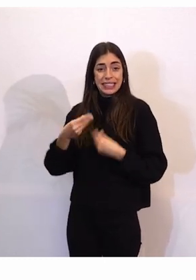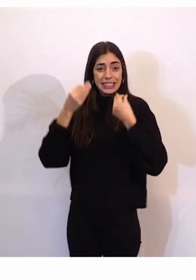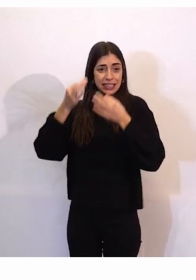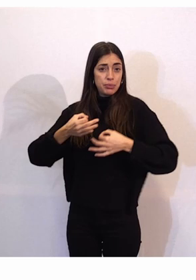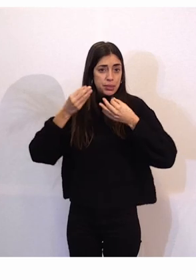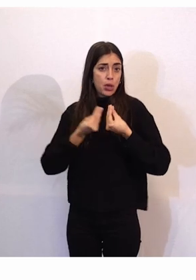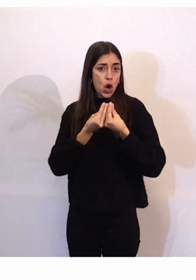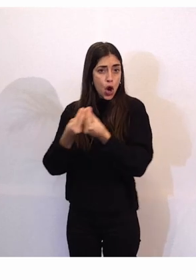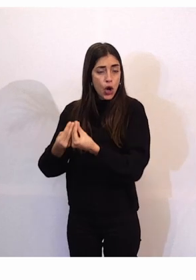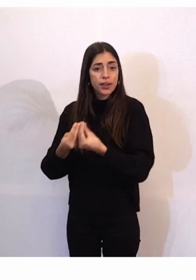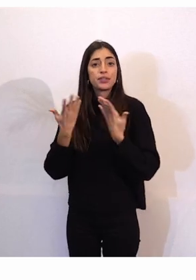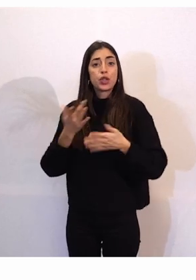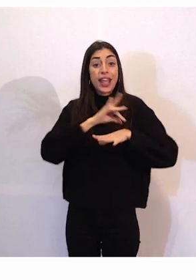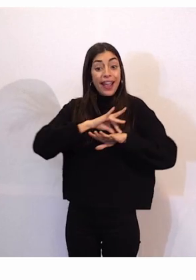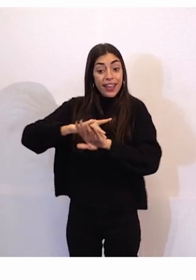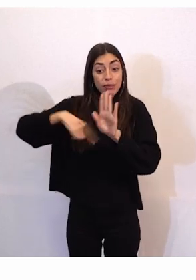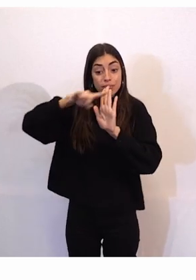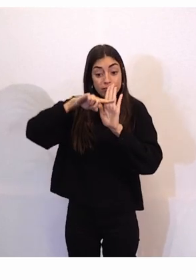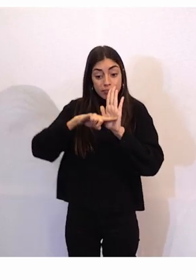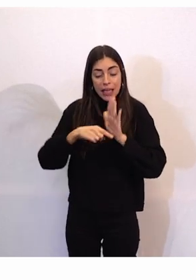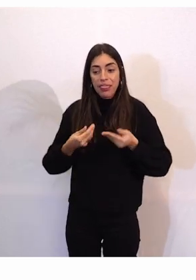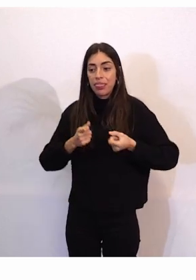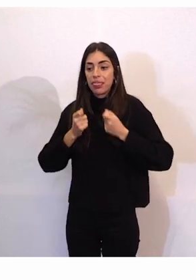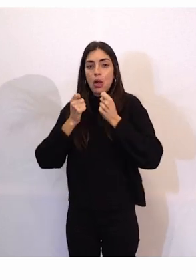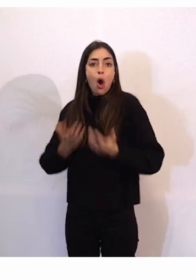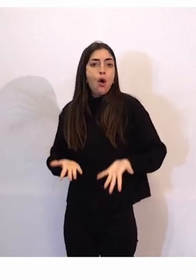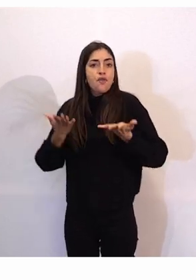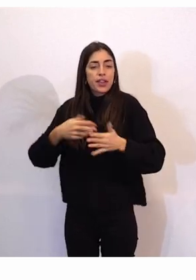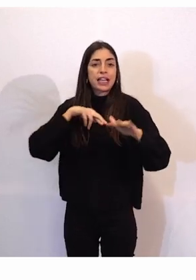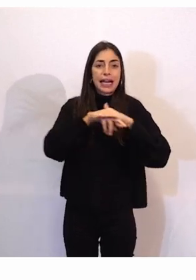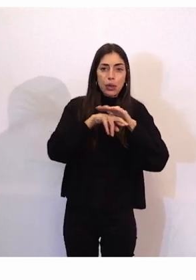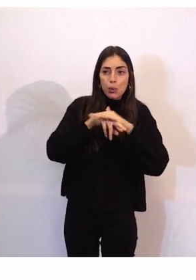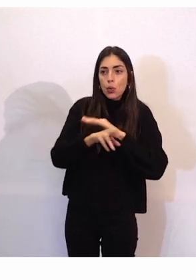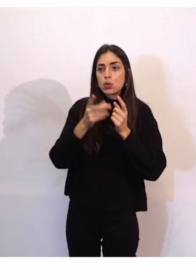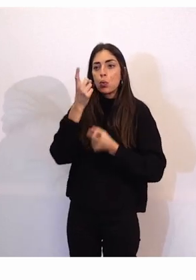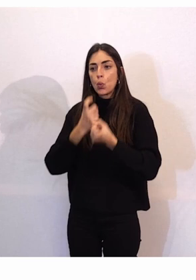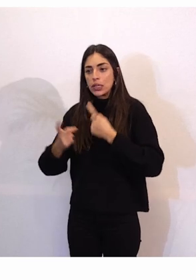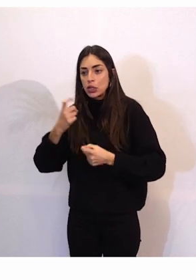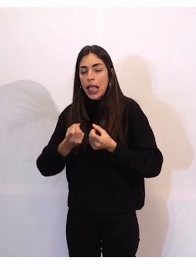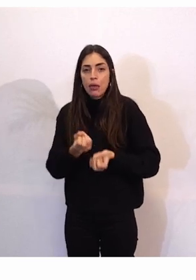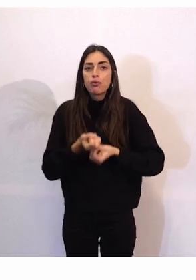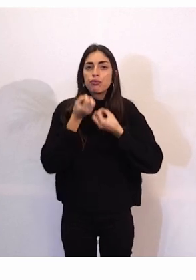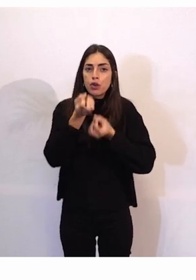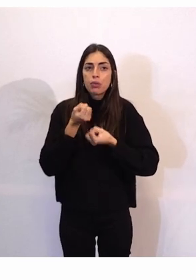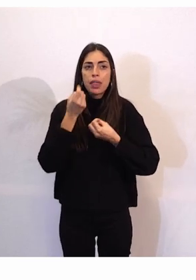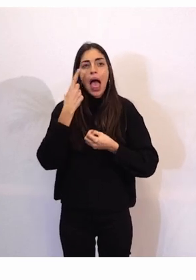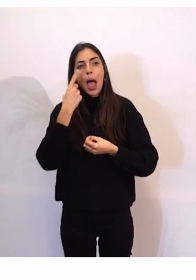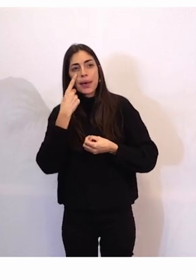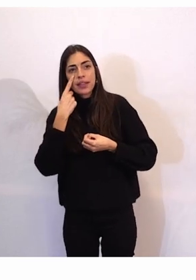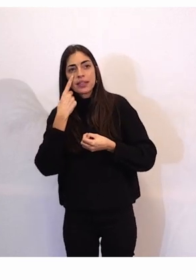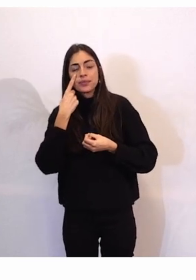guía, aportamos recursos, cuestionarios, información para poner el foco donde tenemos